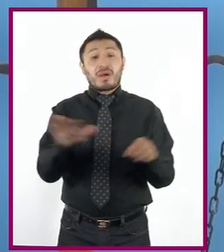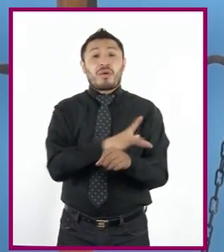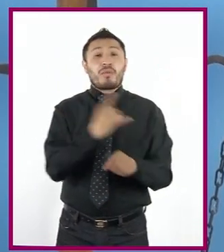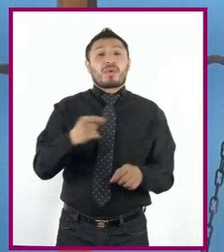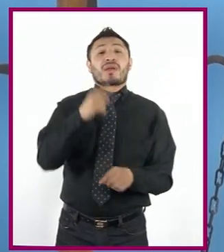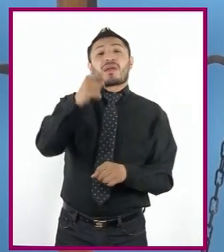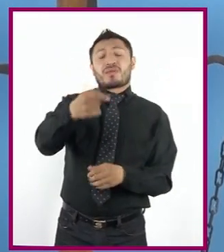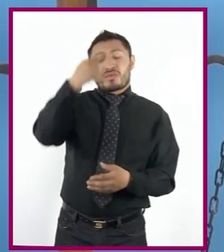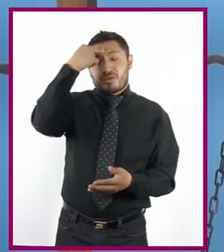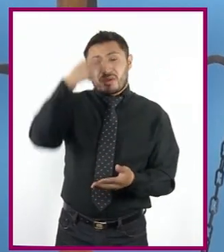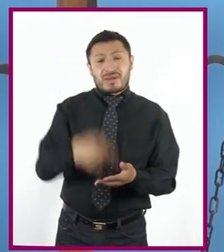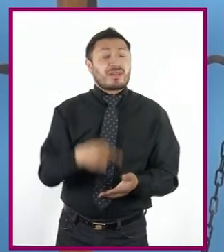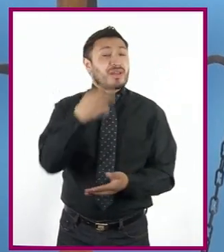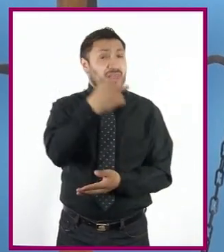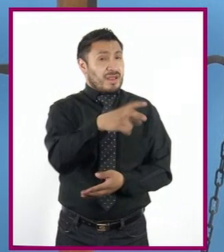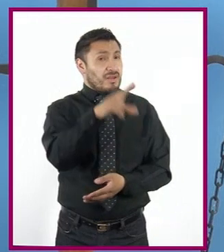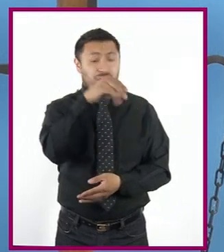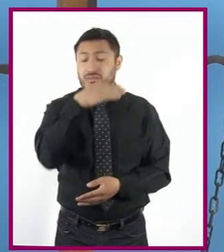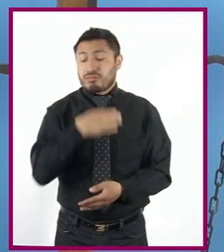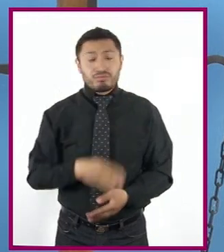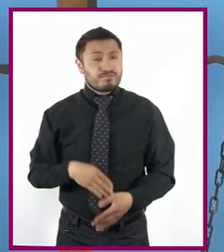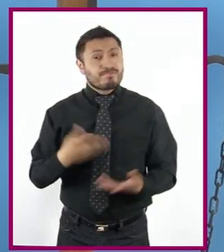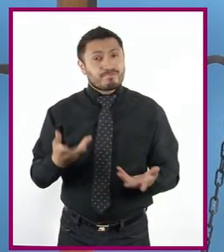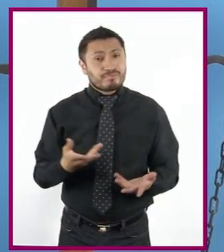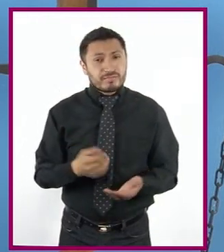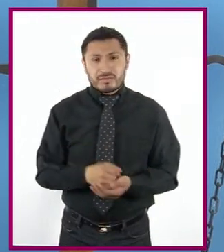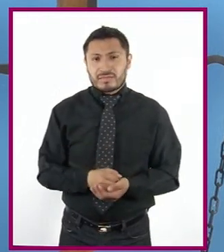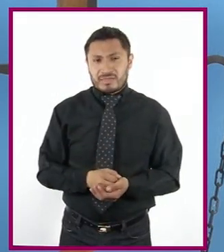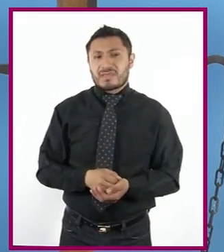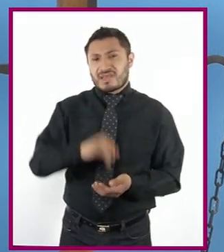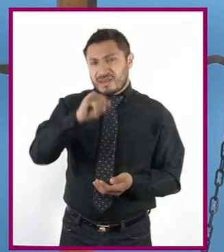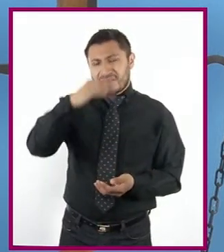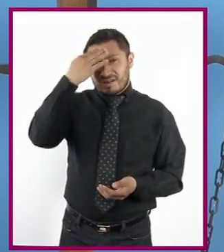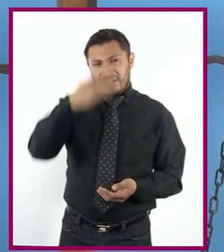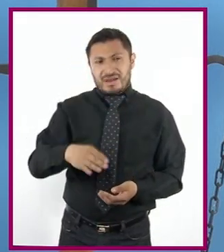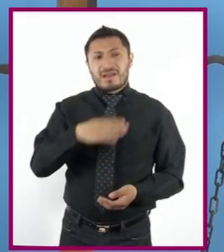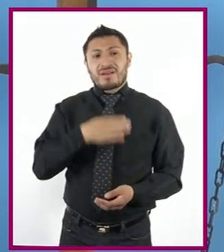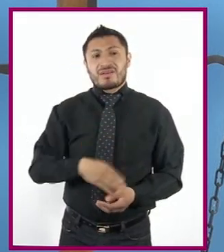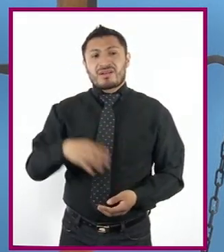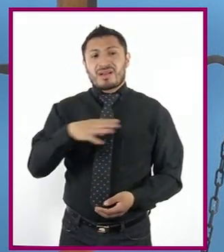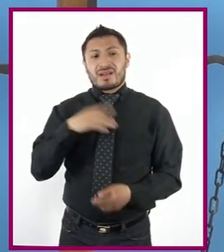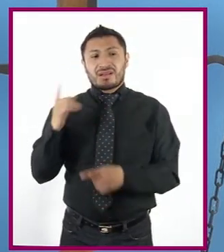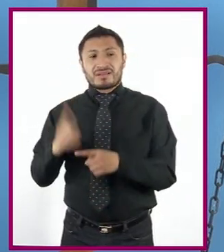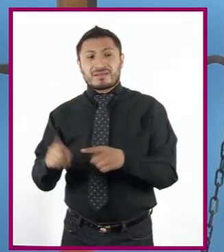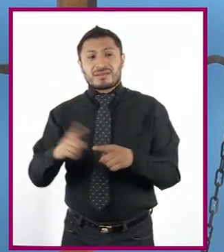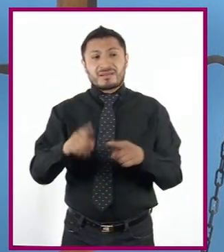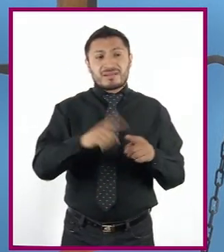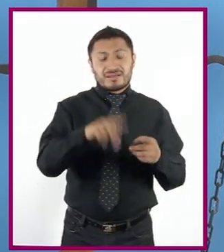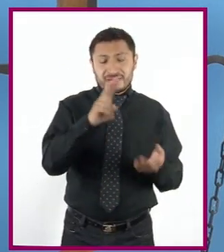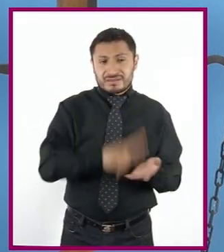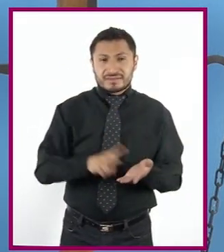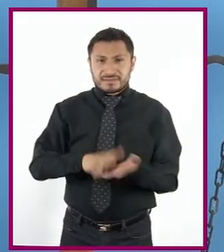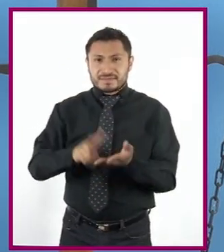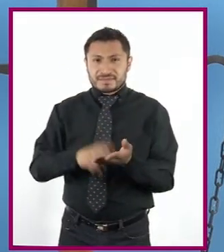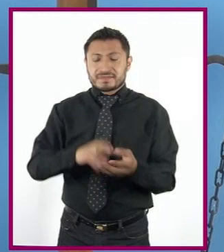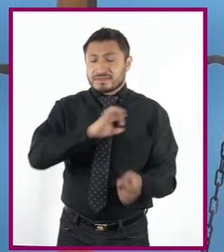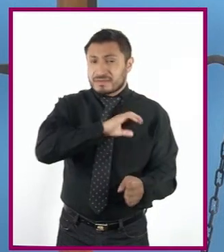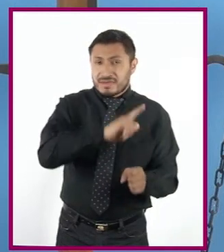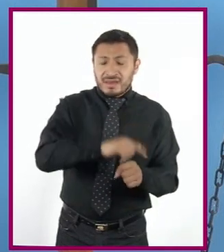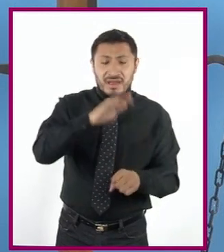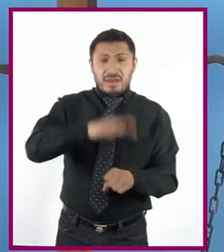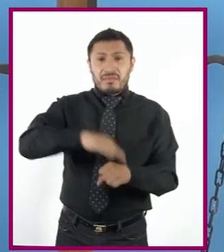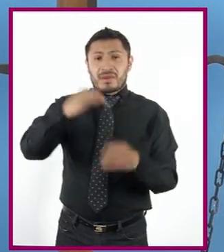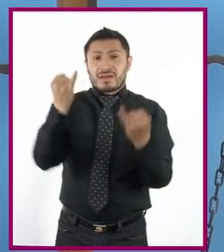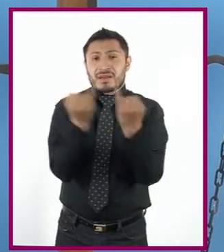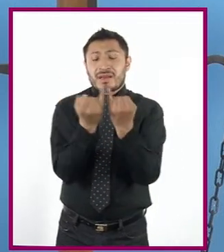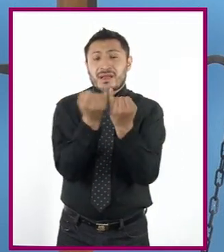qué es injusto. Sabemos que la justicia se asocia con diversos valores, especialmente con la